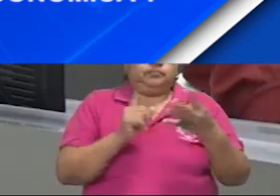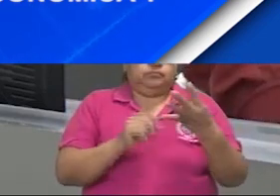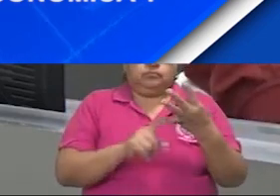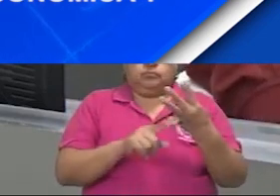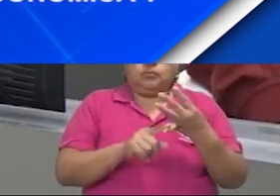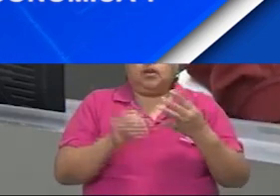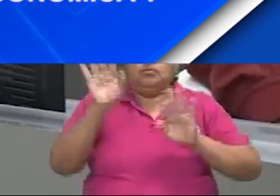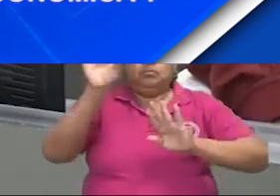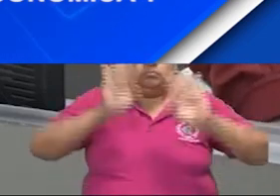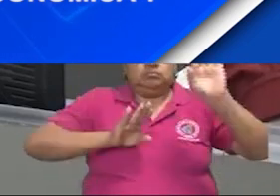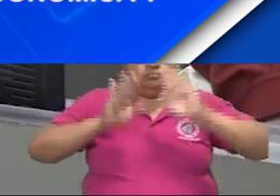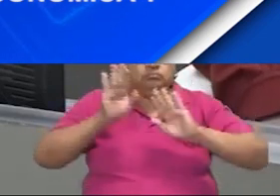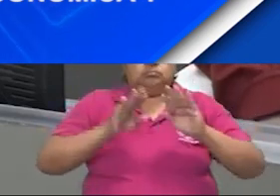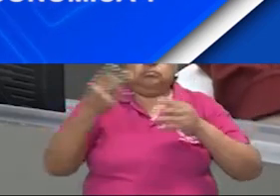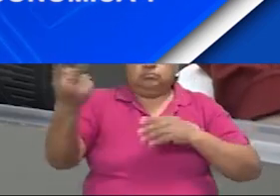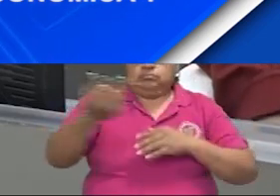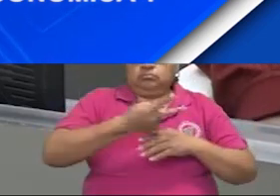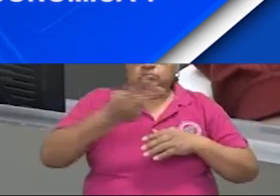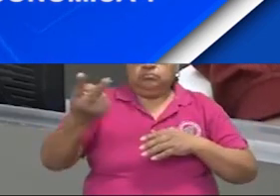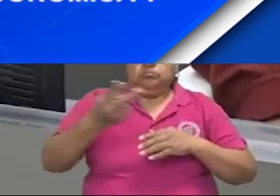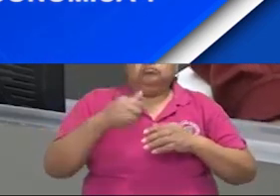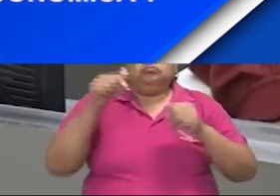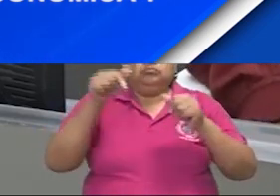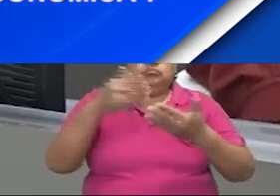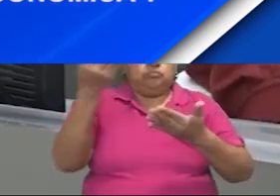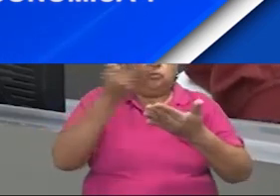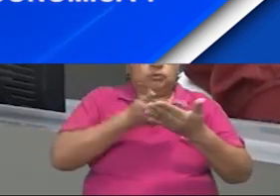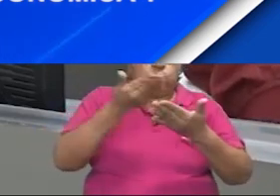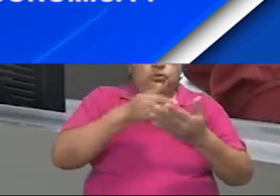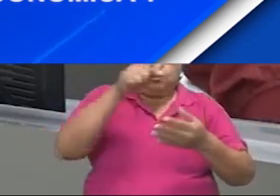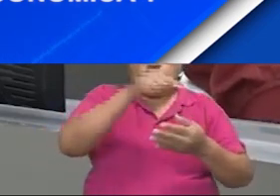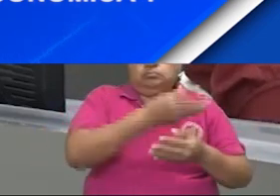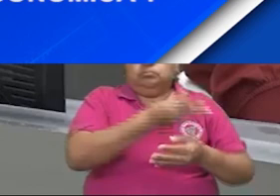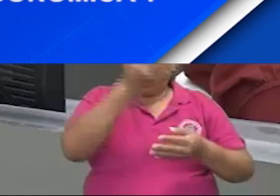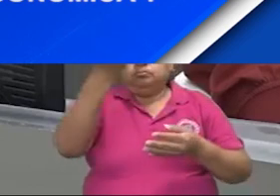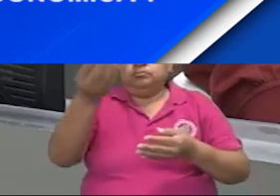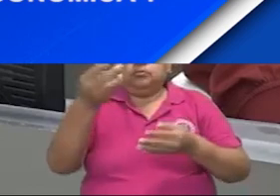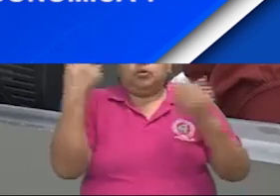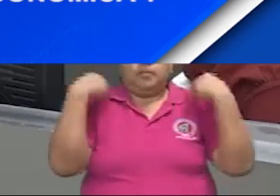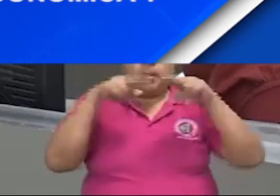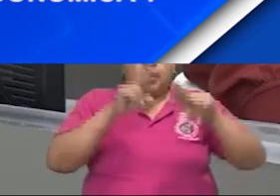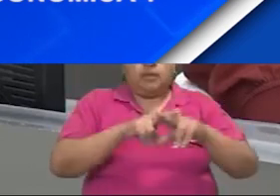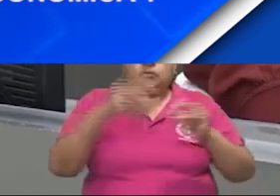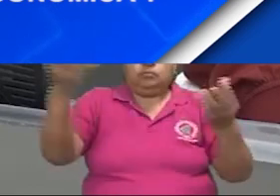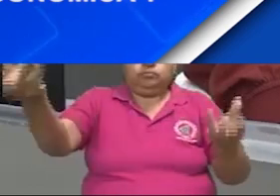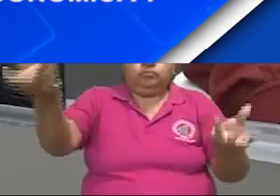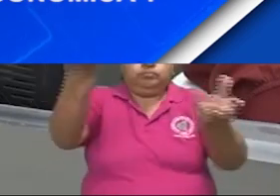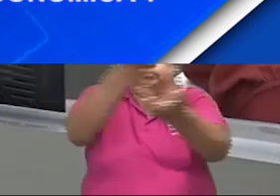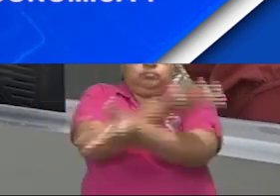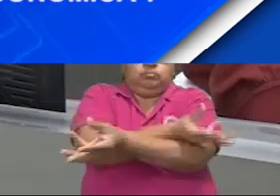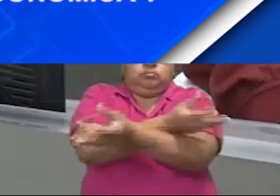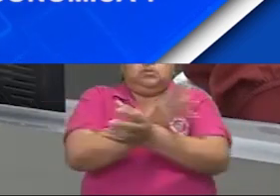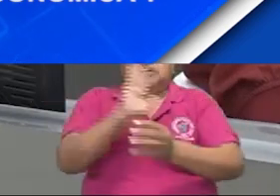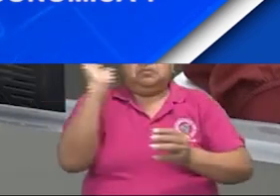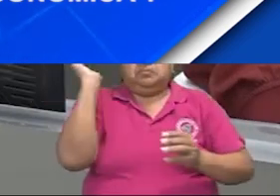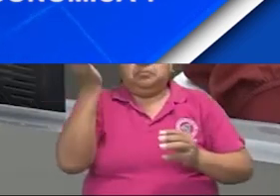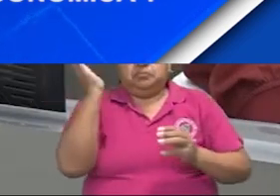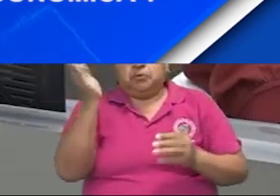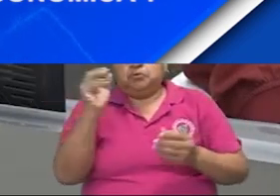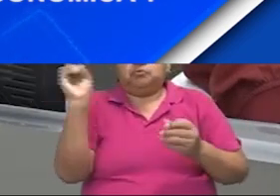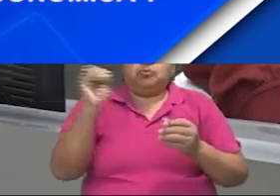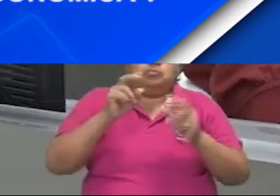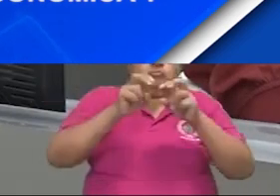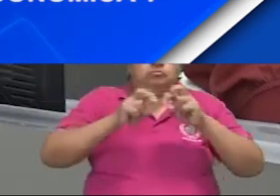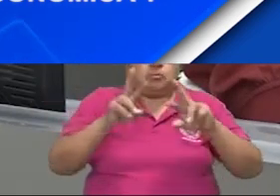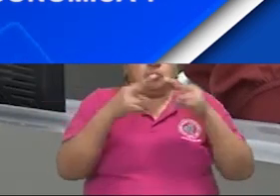4. Participación mutua de estudiantes y docentes de ambos estados en simposios,